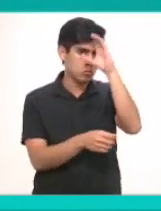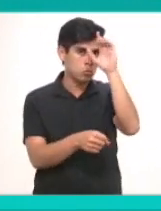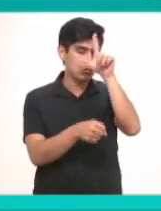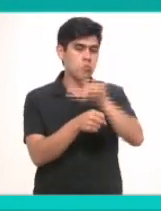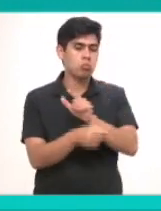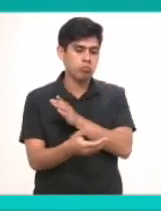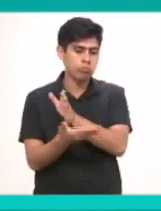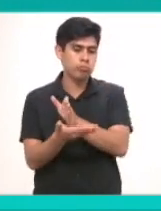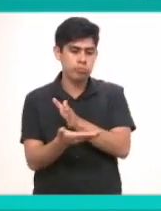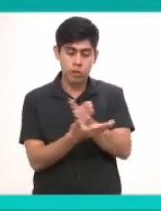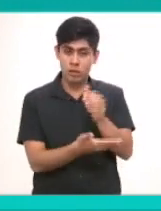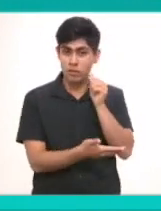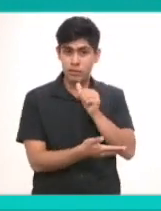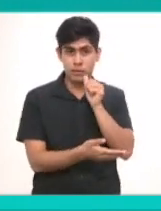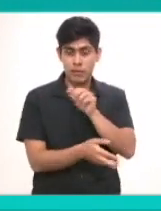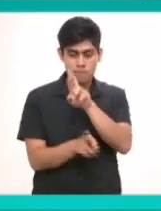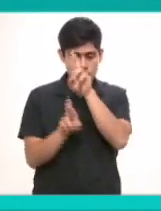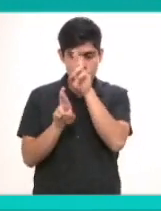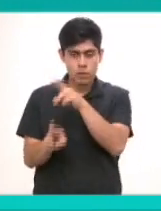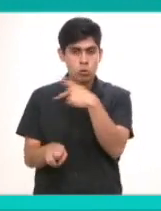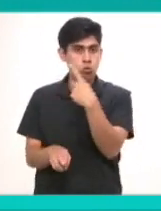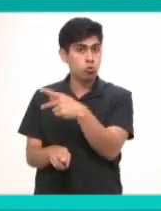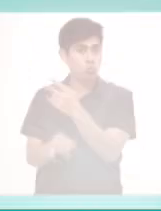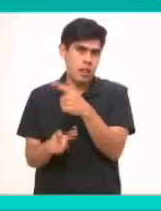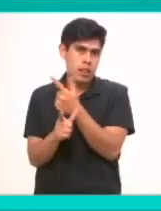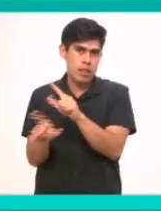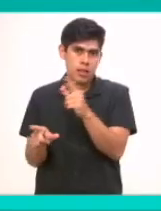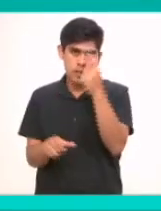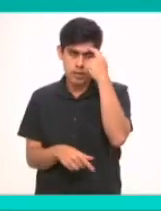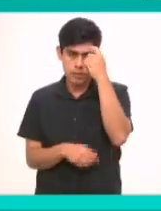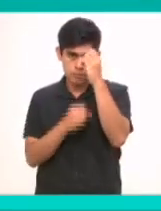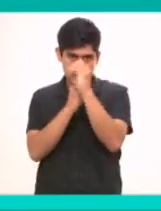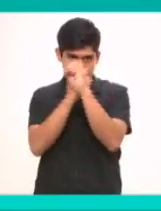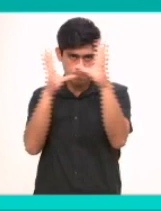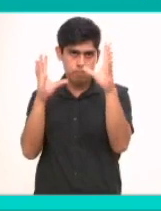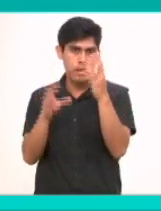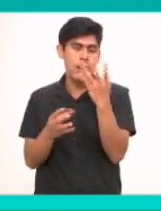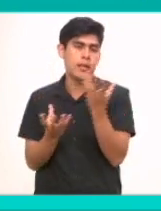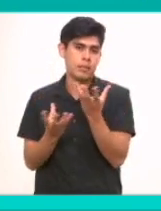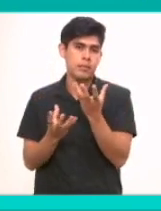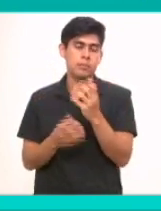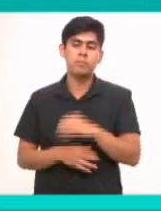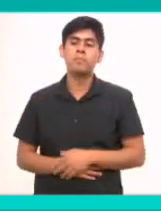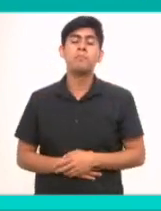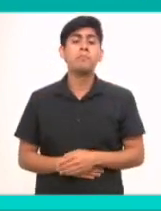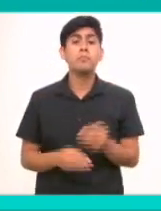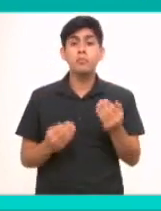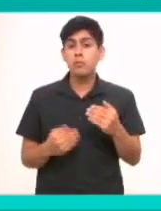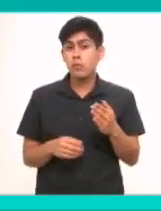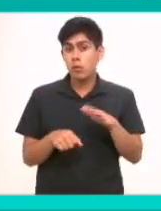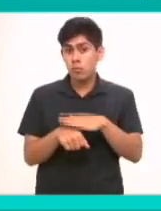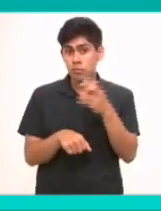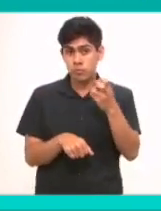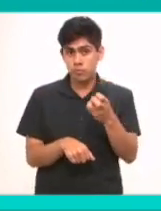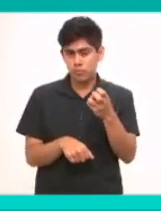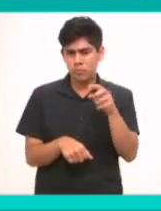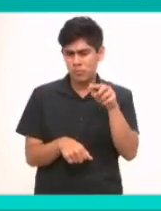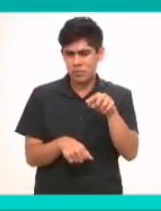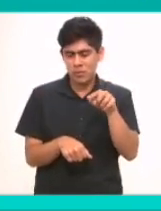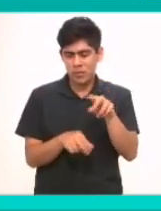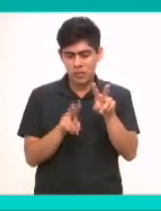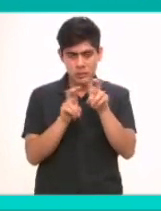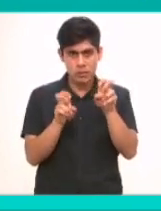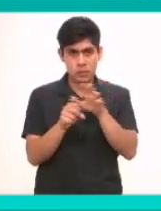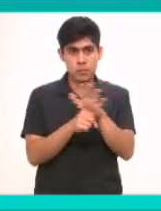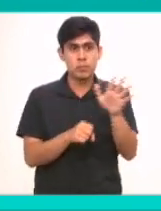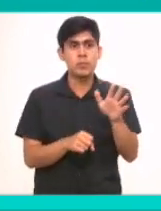con pleno respeto a la libertad creativa someto a consideración del pleno este asunto que se encuentra relacionado